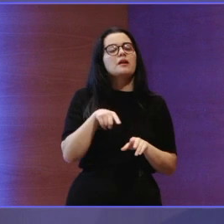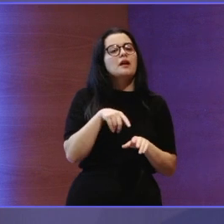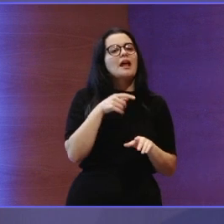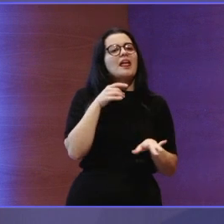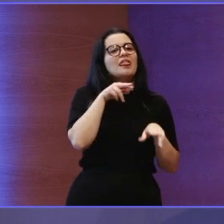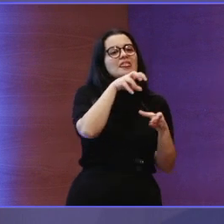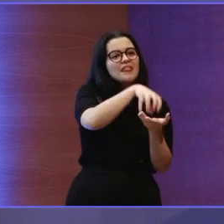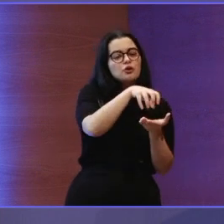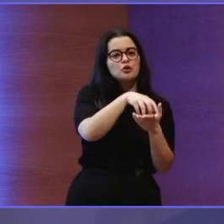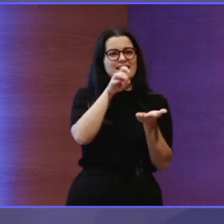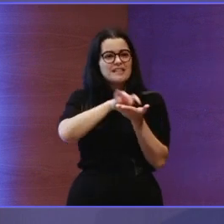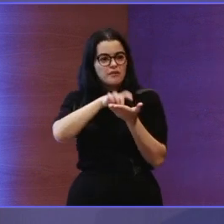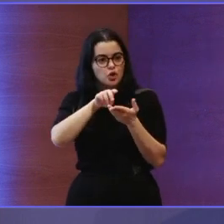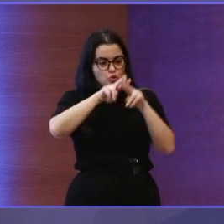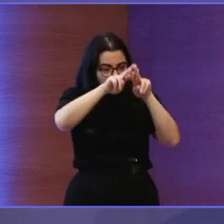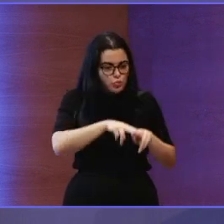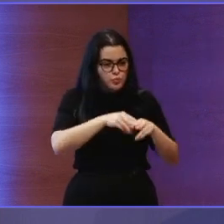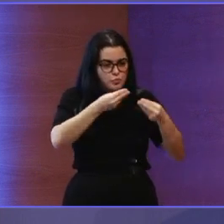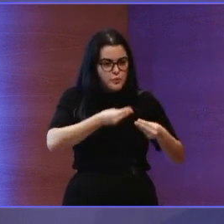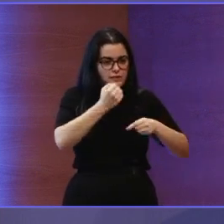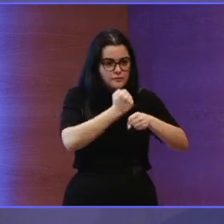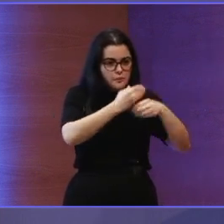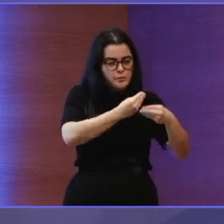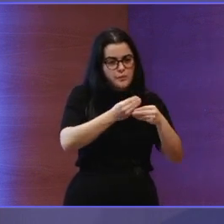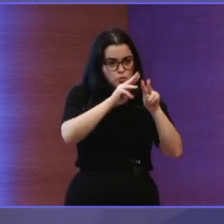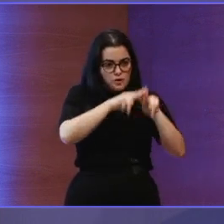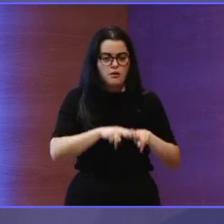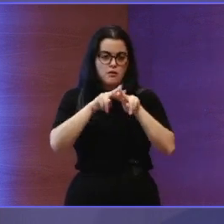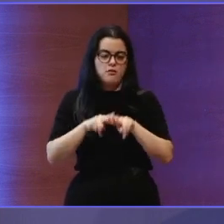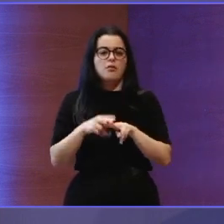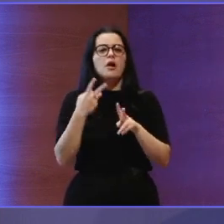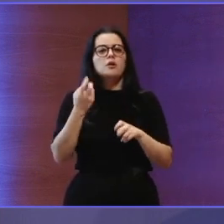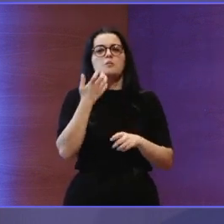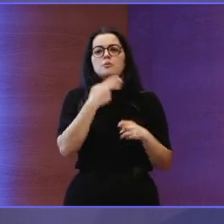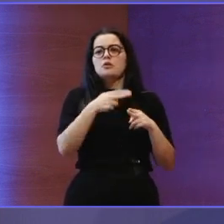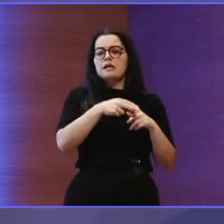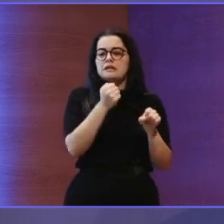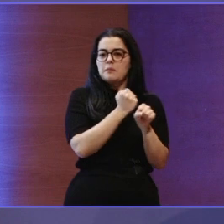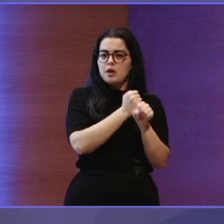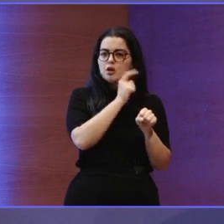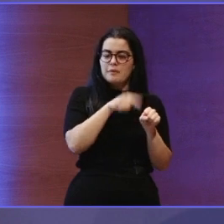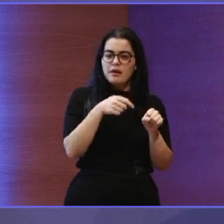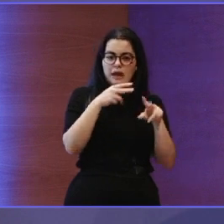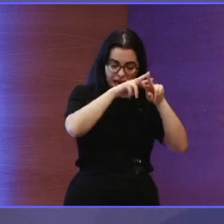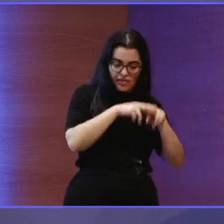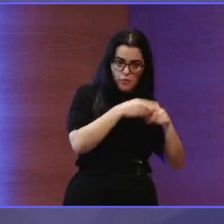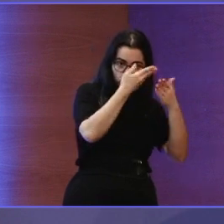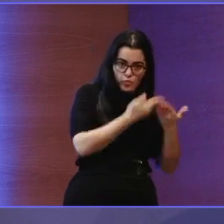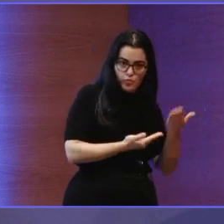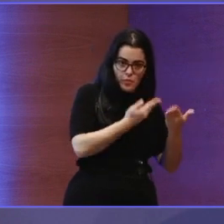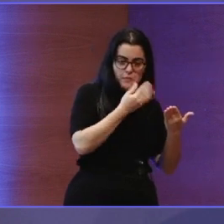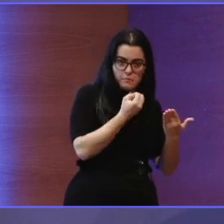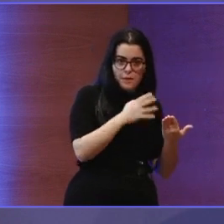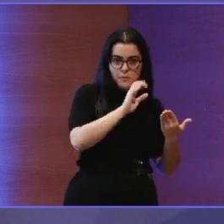servicios y yo creo que también en el ámbito de las políticas de los servicios sociales de las políticas de empleo también deberíamos ser capaces de desarrollar